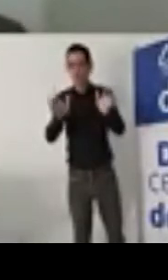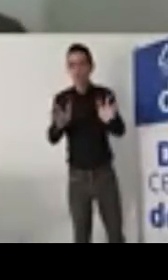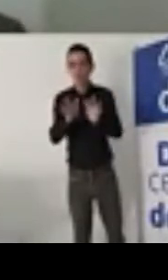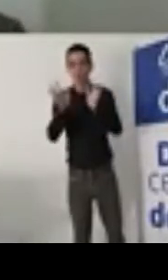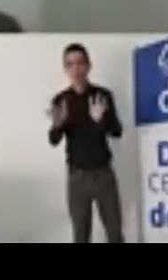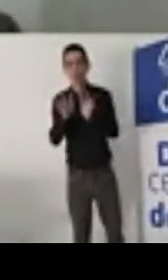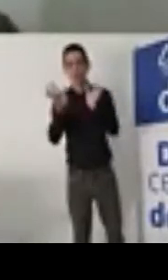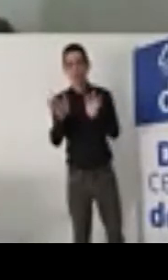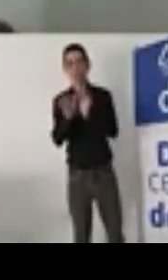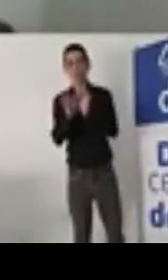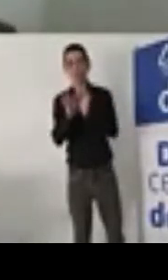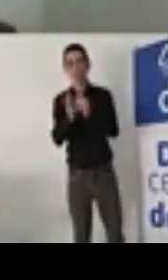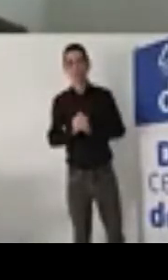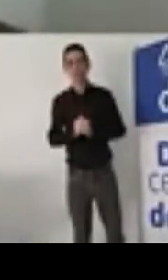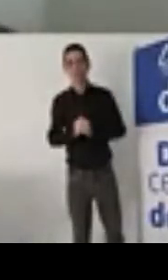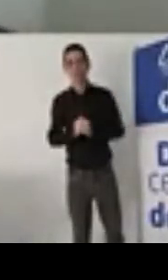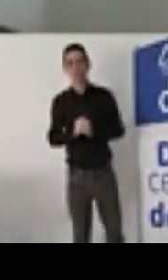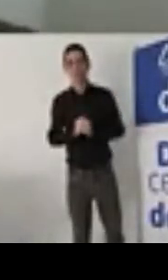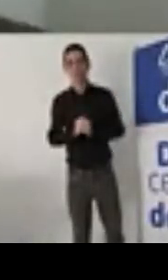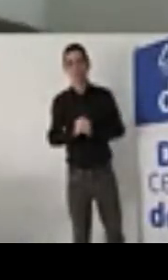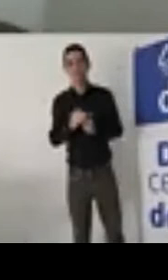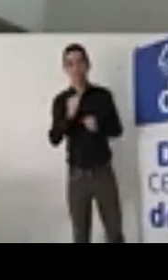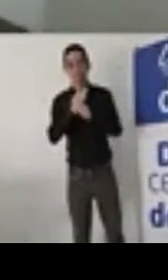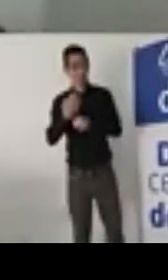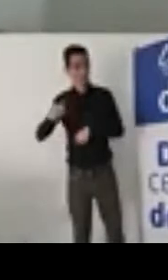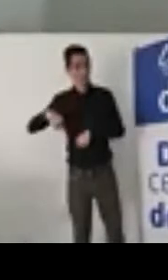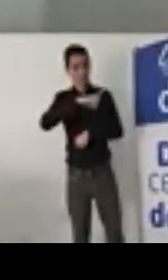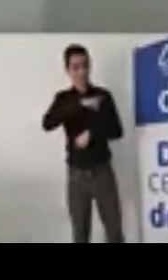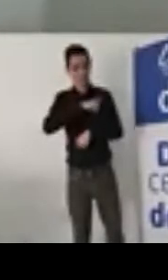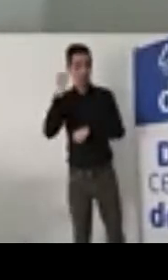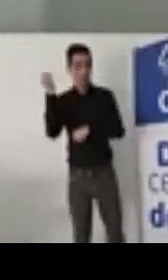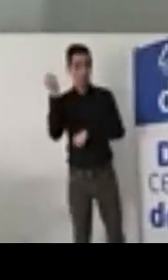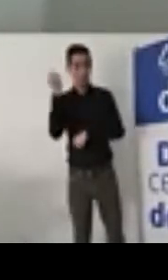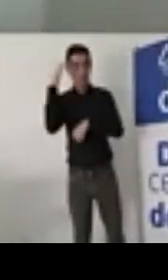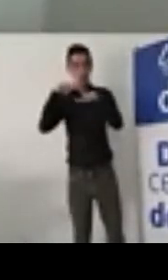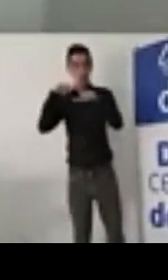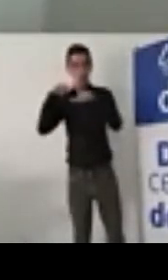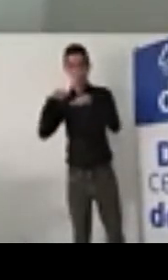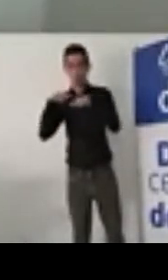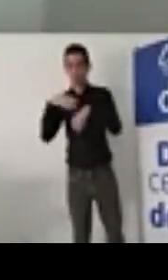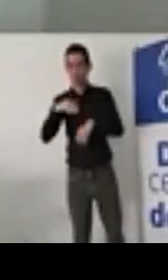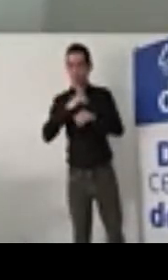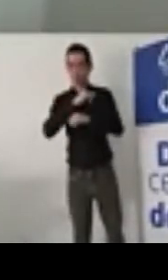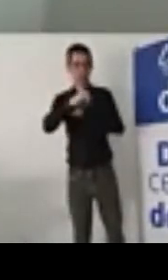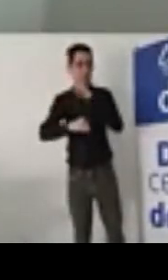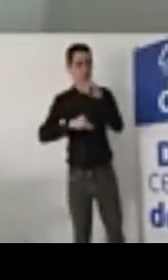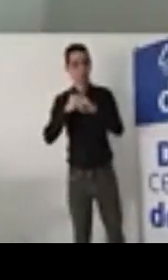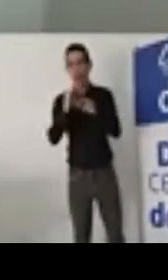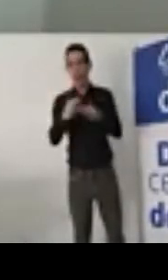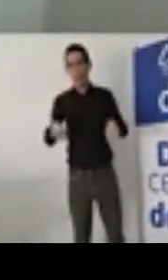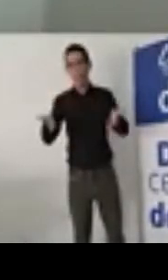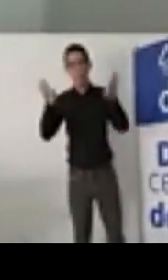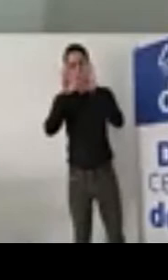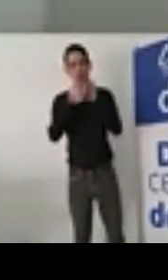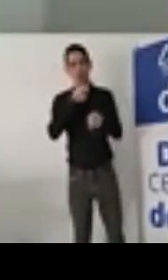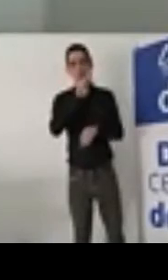participación y este evento de talla mundial con la UNESCO y con todos los países participantes en estas discusiones